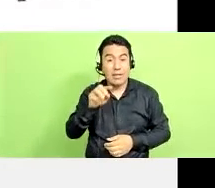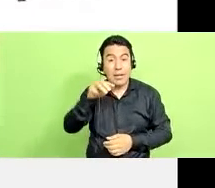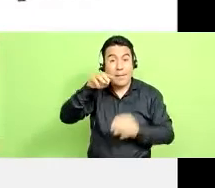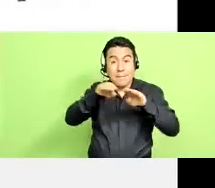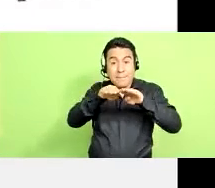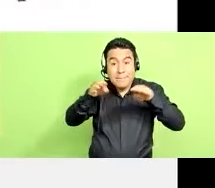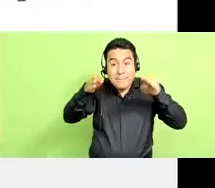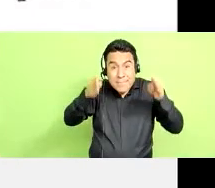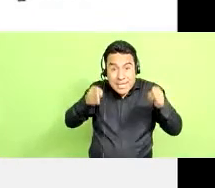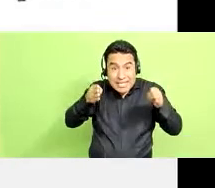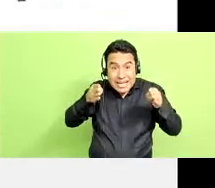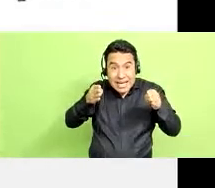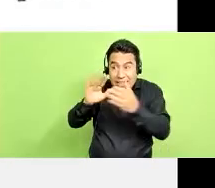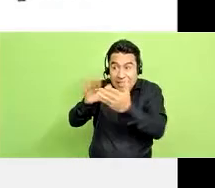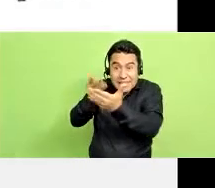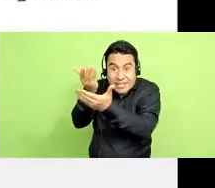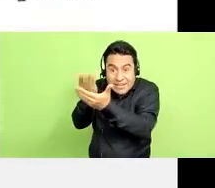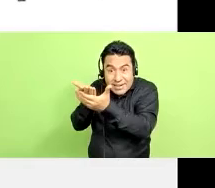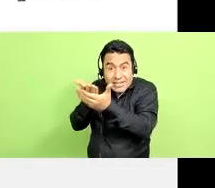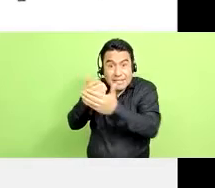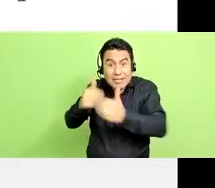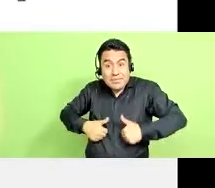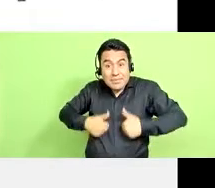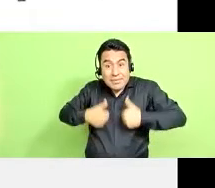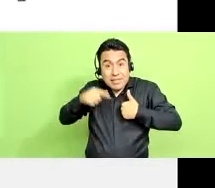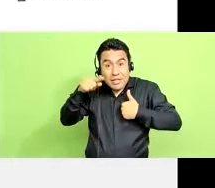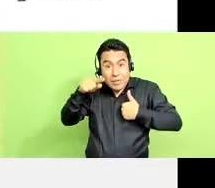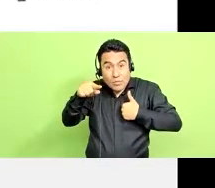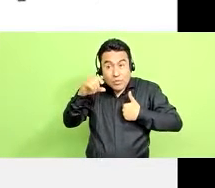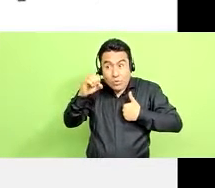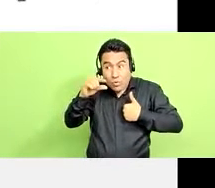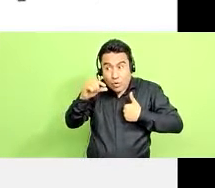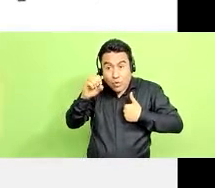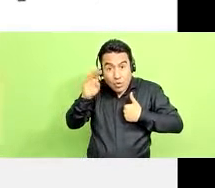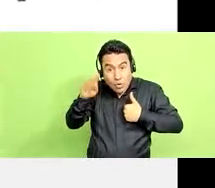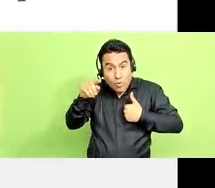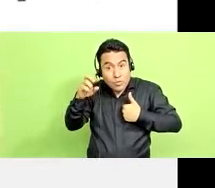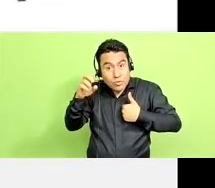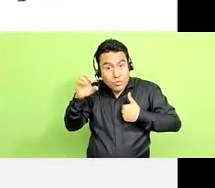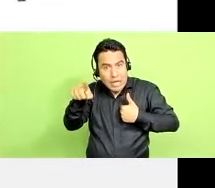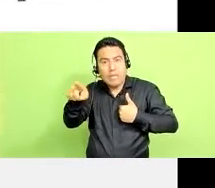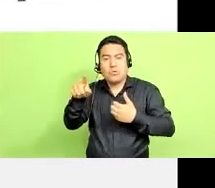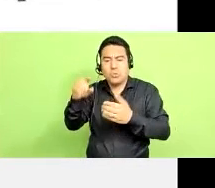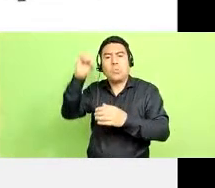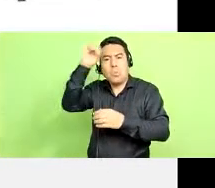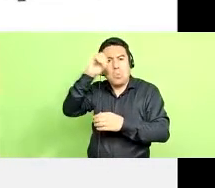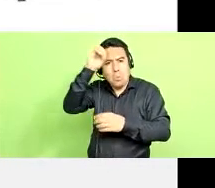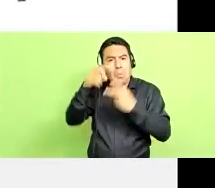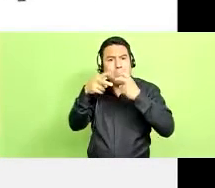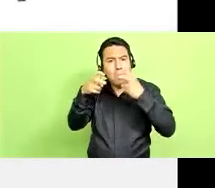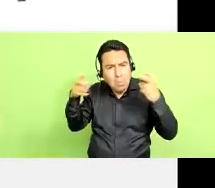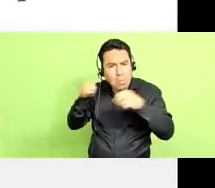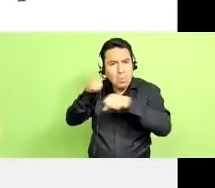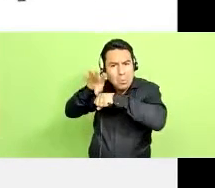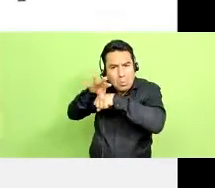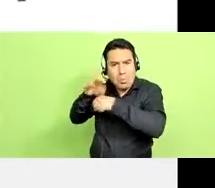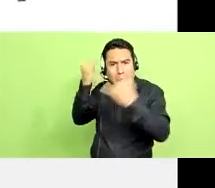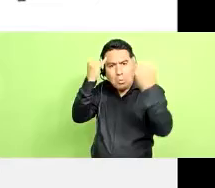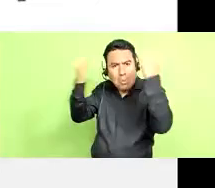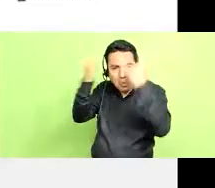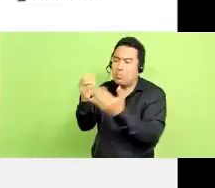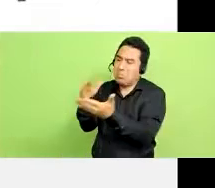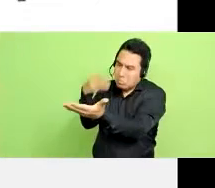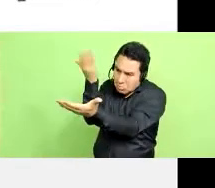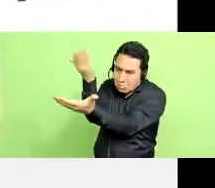p también ustedes pueden hacer sus comentarios consultas y aportes